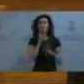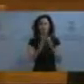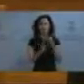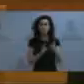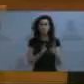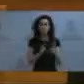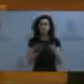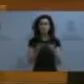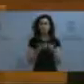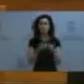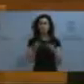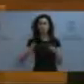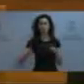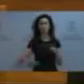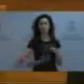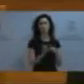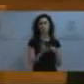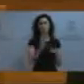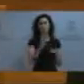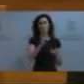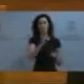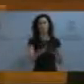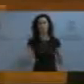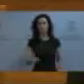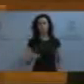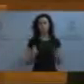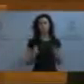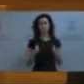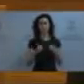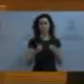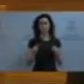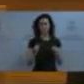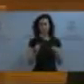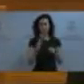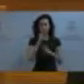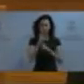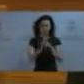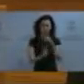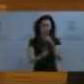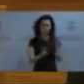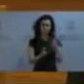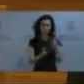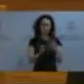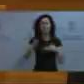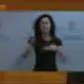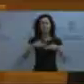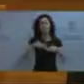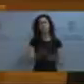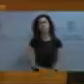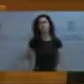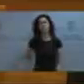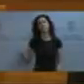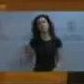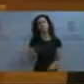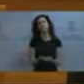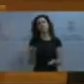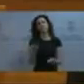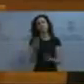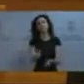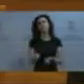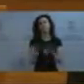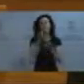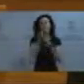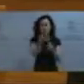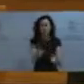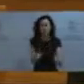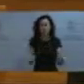los usuarios o ciudadanos de Asturias reclaman o como mínimo solicitan que se les informe de por